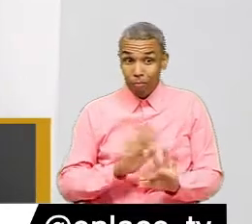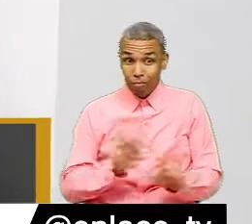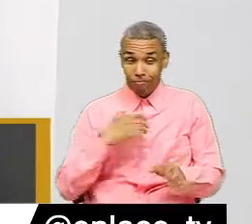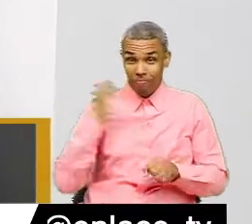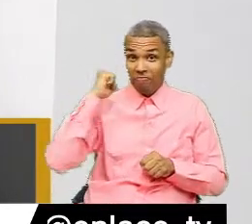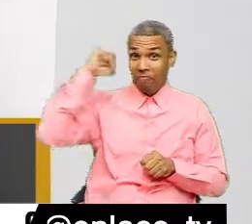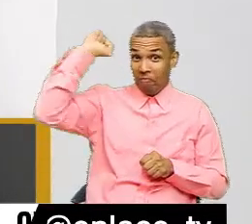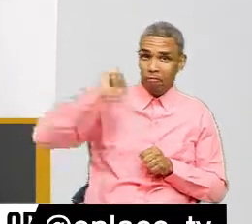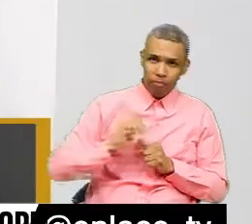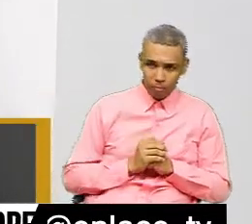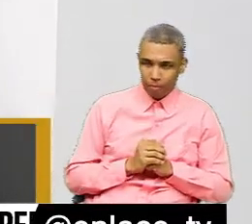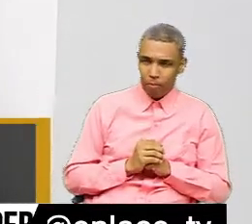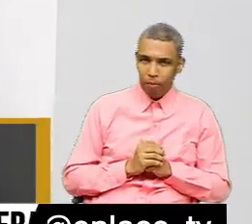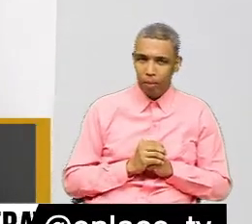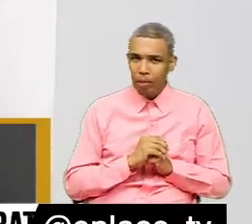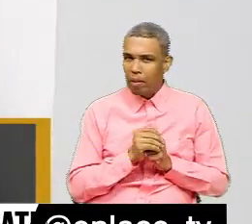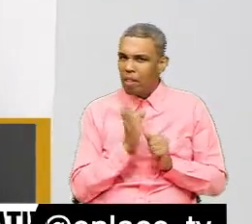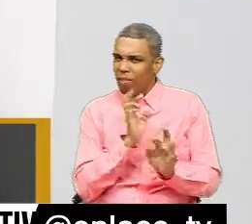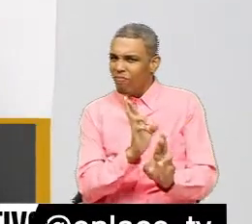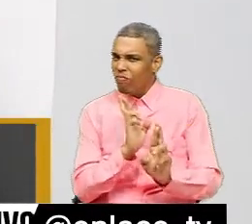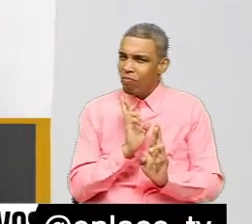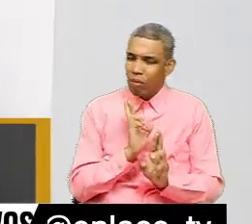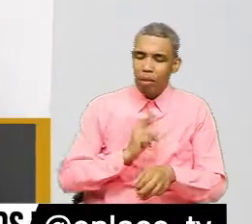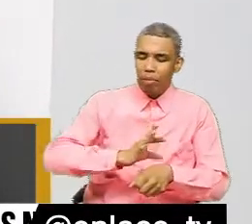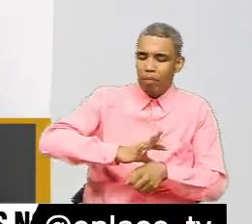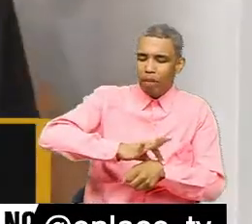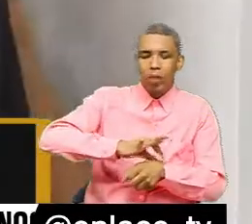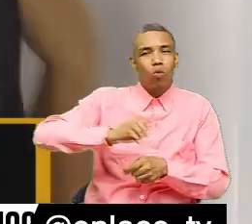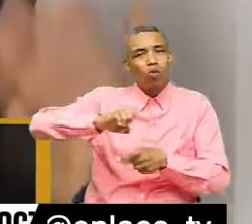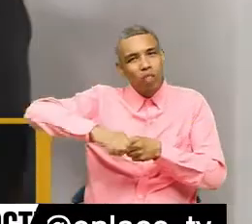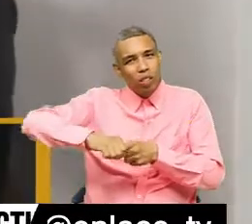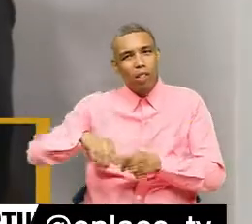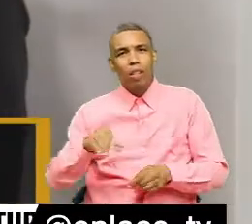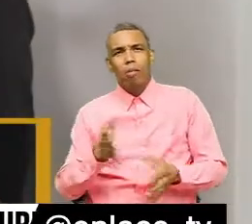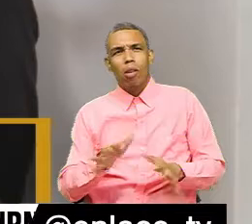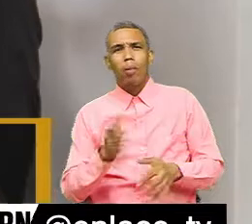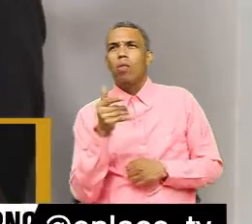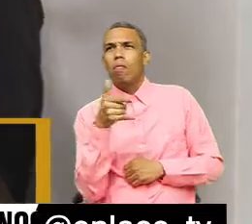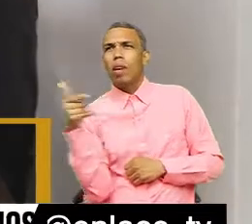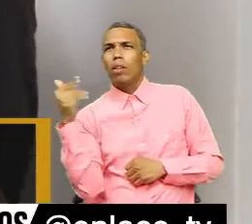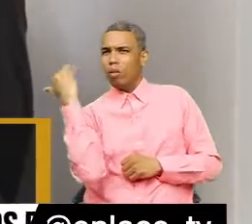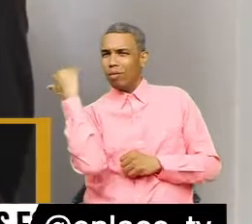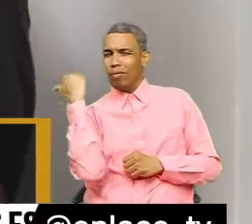programada para tal día, para en marzo creo que fue,